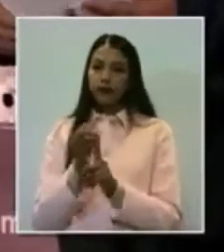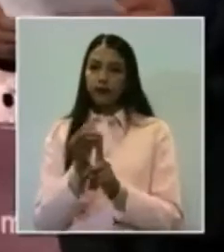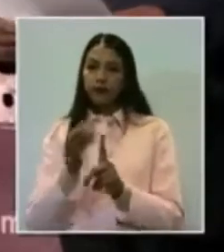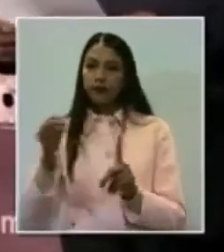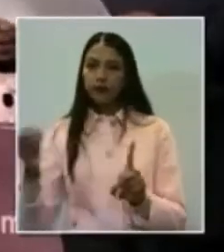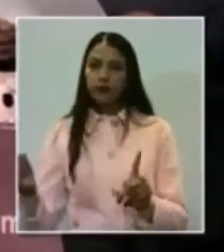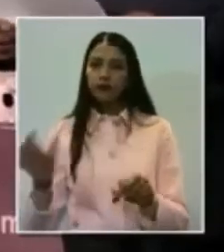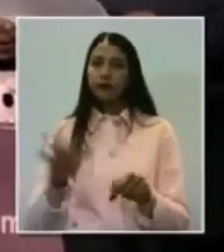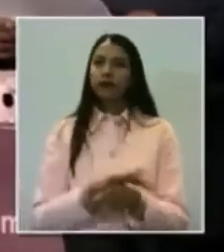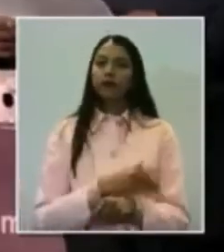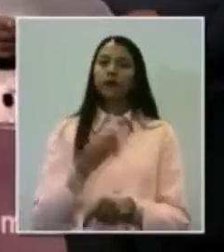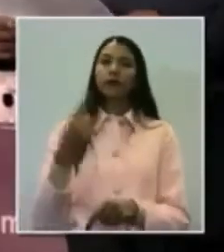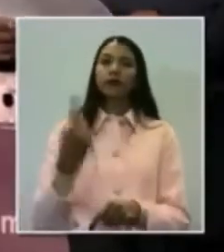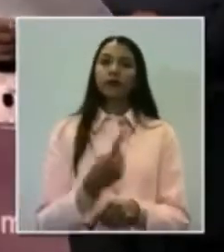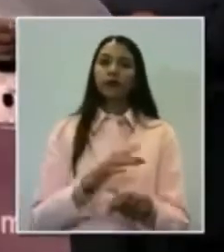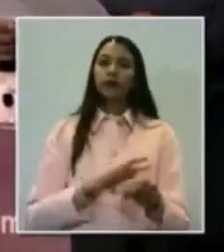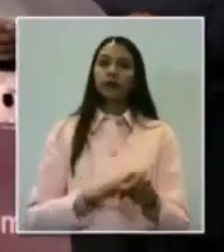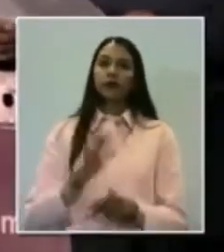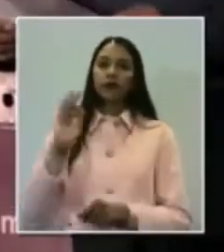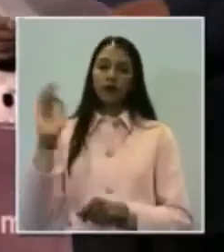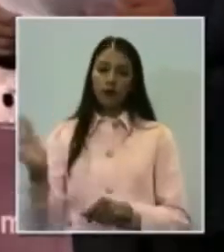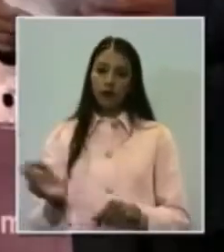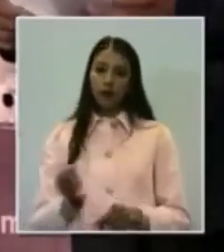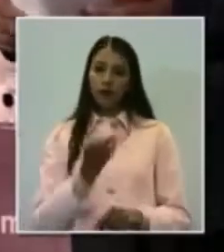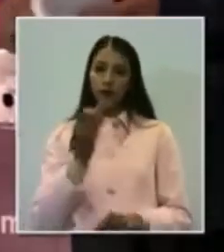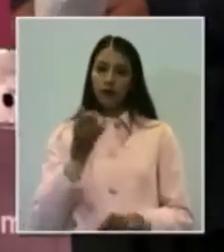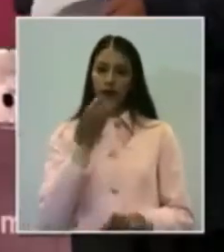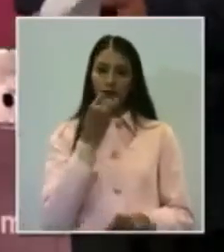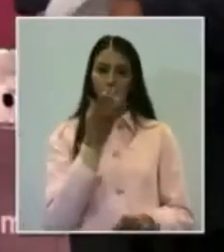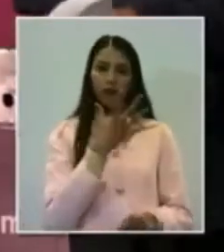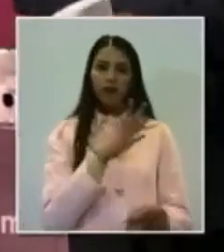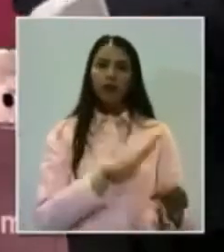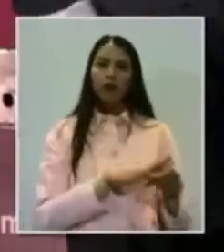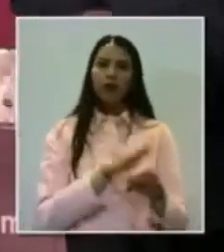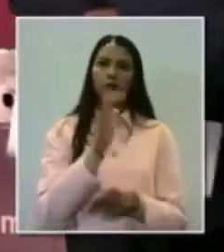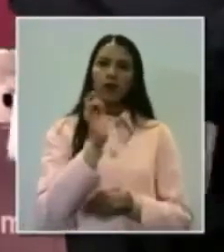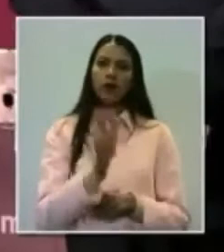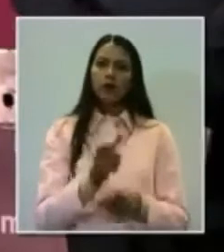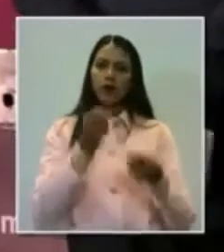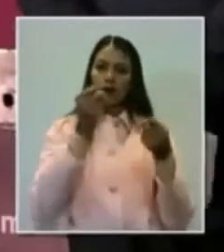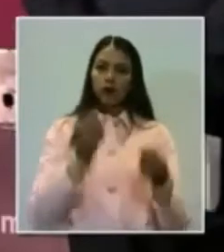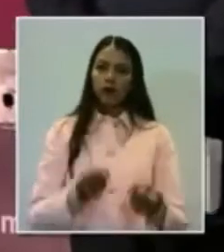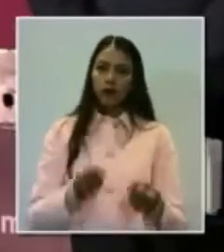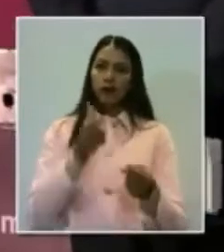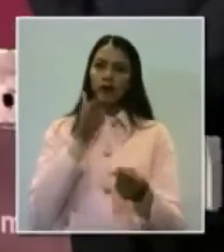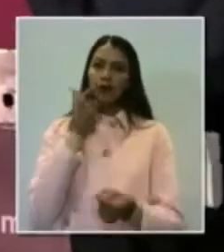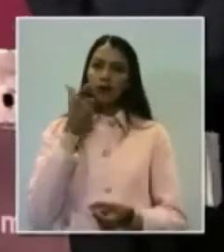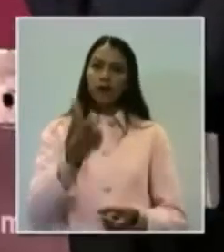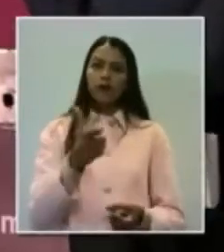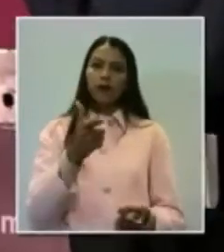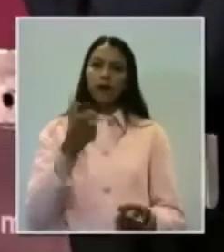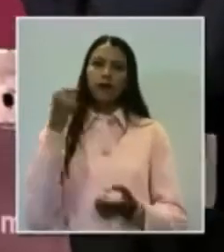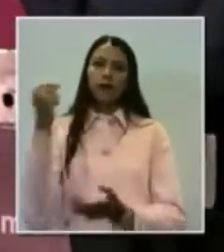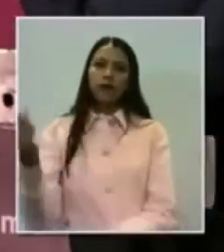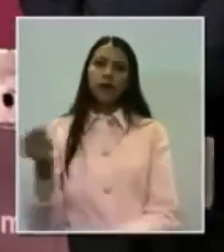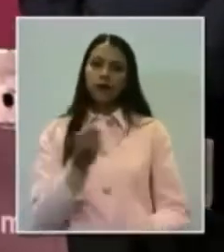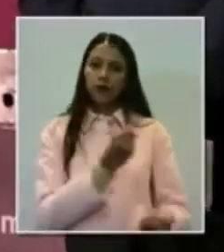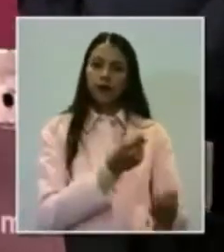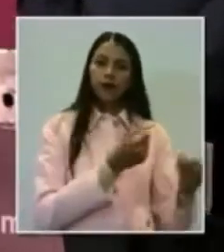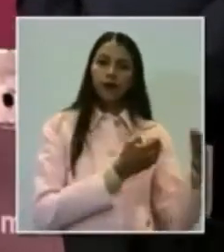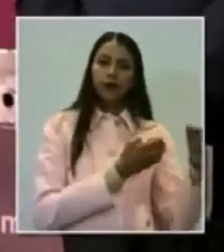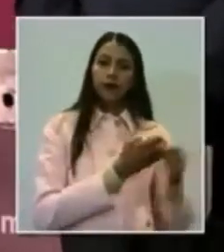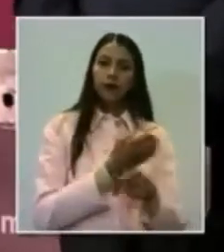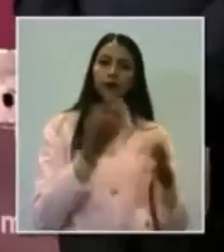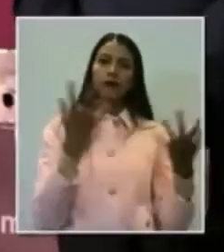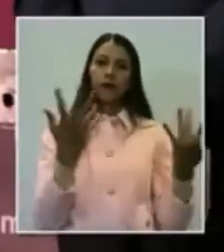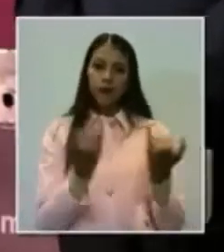organizacional, porque lo que la federación nos exige es la certeza de que el dinero que se aporta al Estado